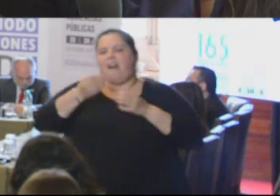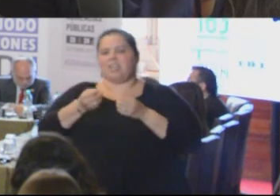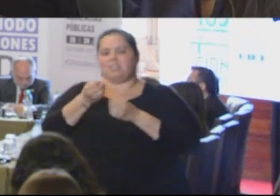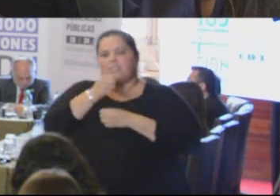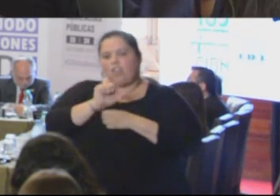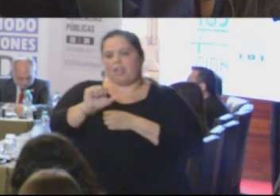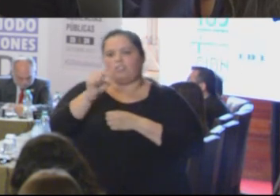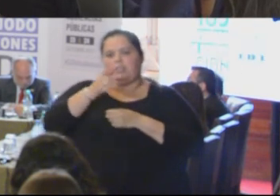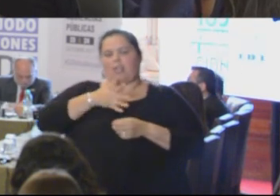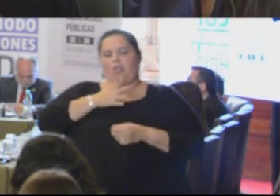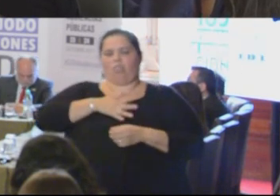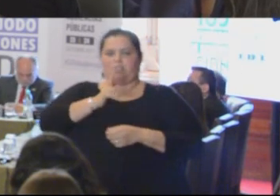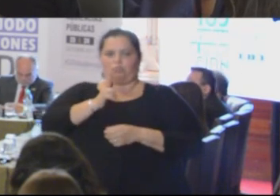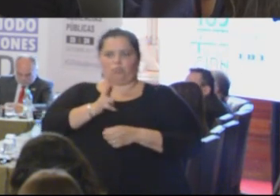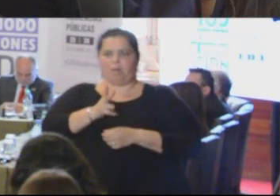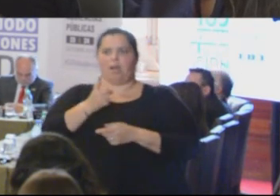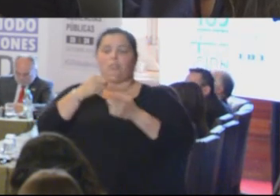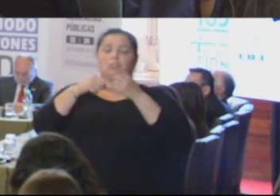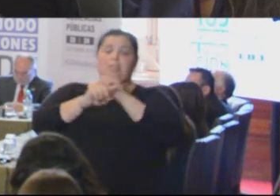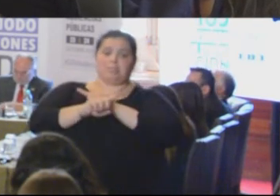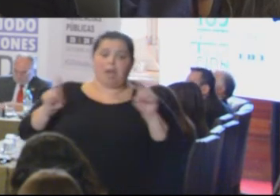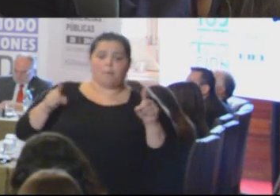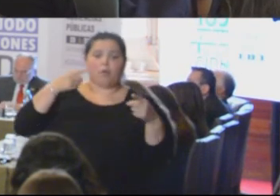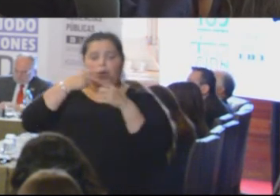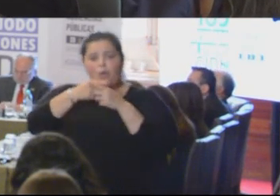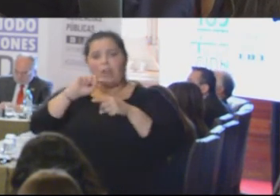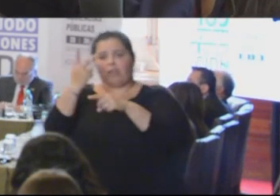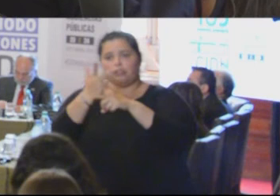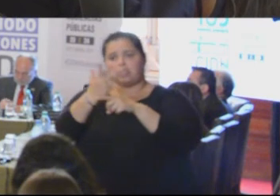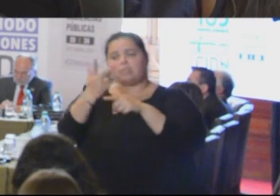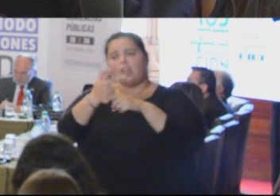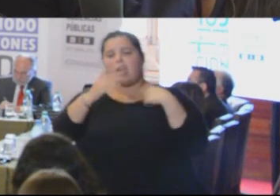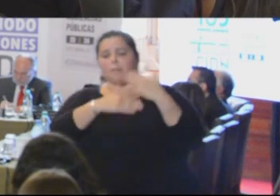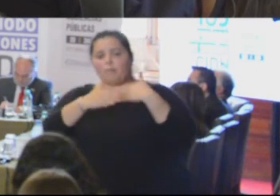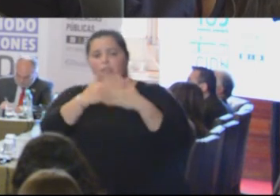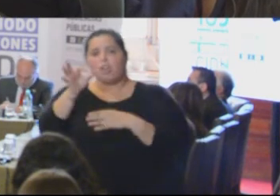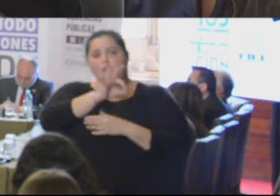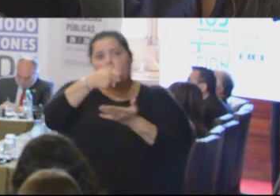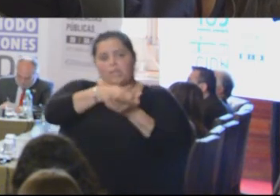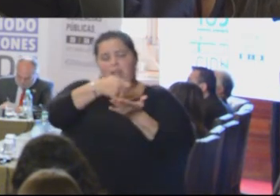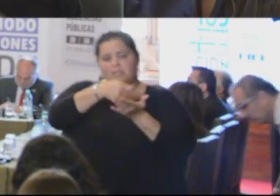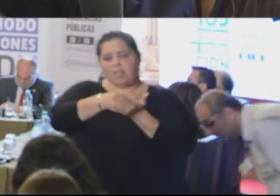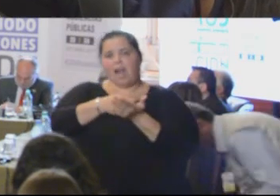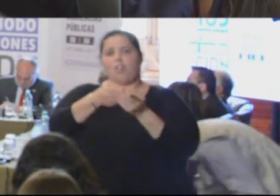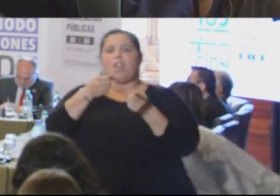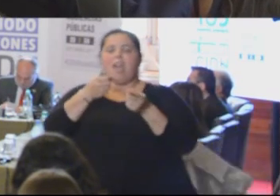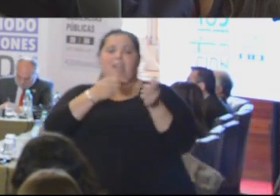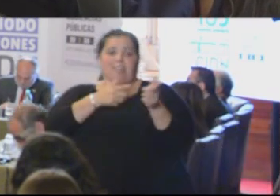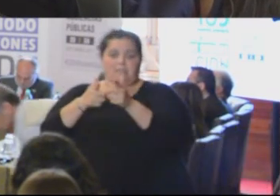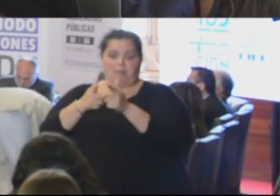extrajudiciales como tampoco en contra de los terceros que promovieron o financiaron los crímenes del paramilitarismo